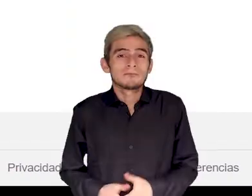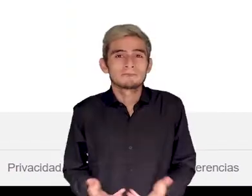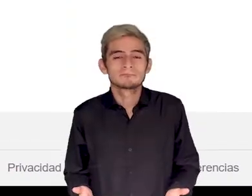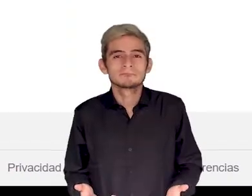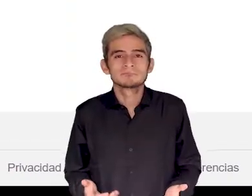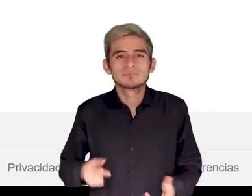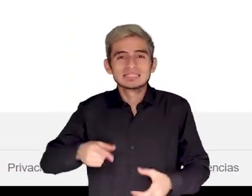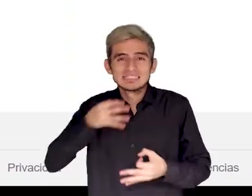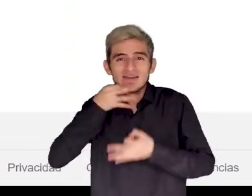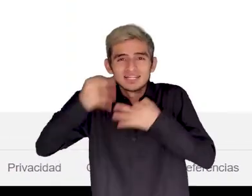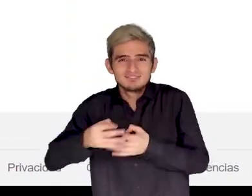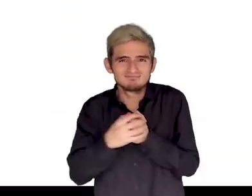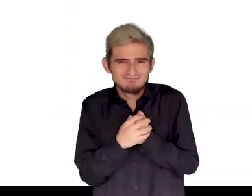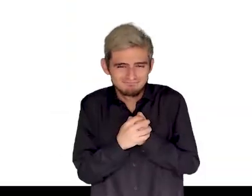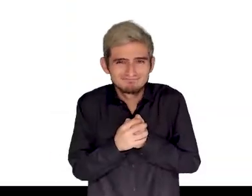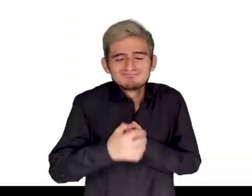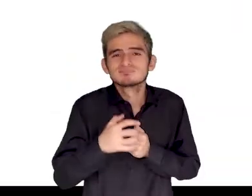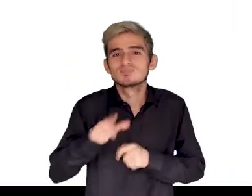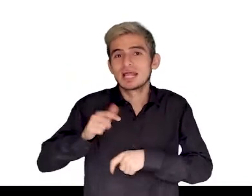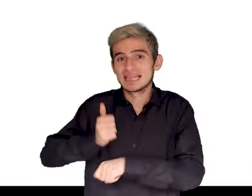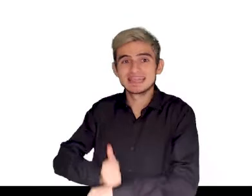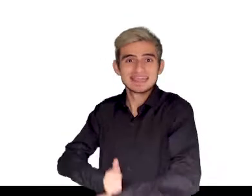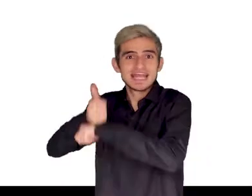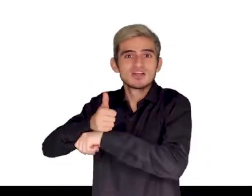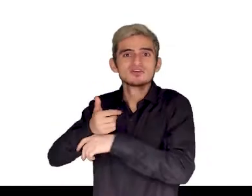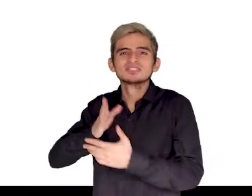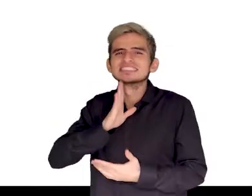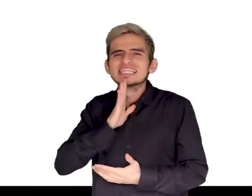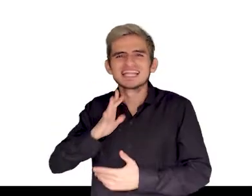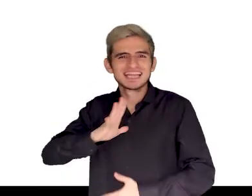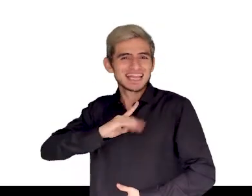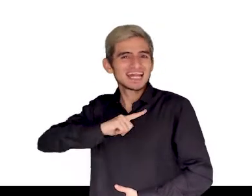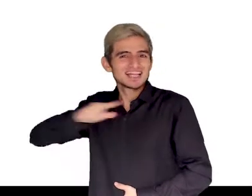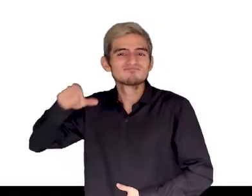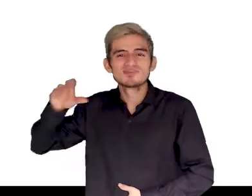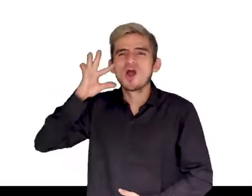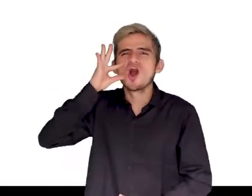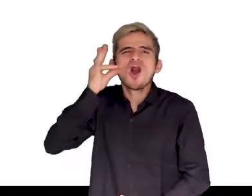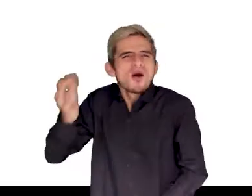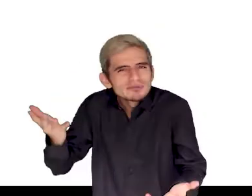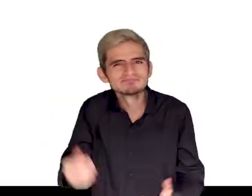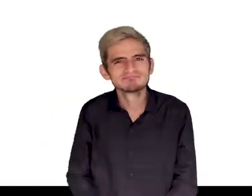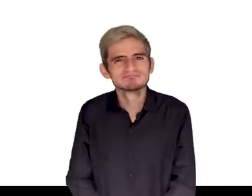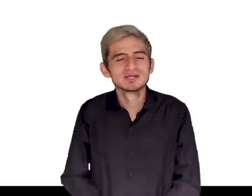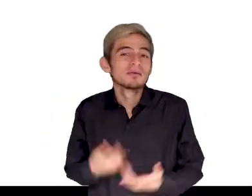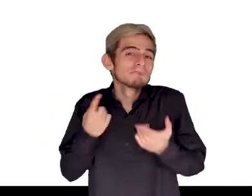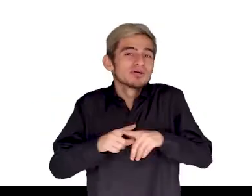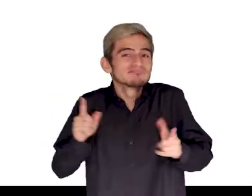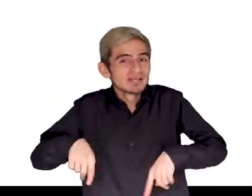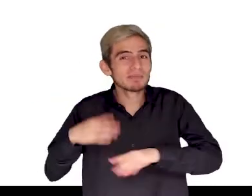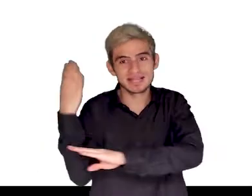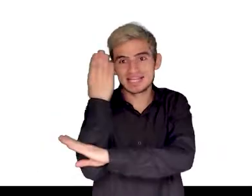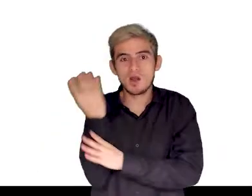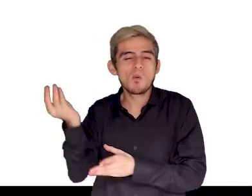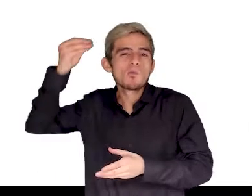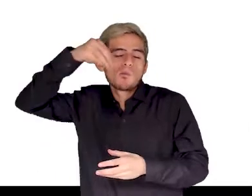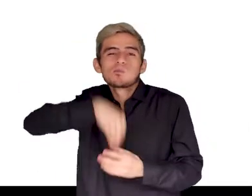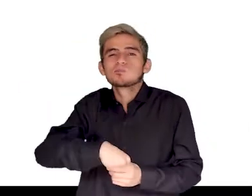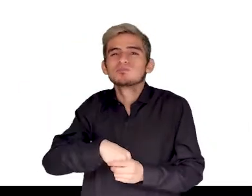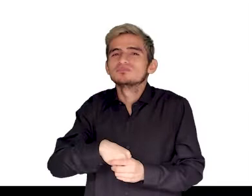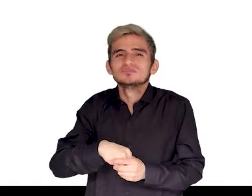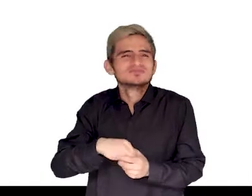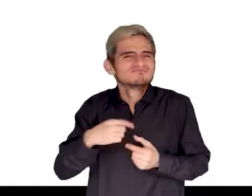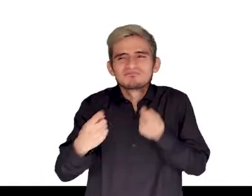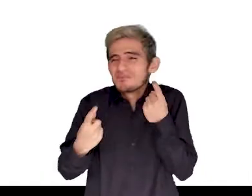Para nadie es un secreto que el cargo a la dirección cinematográfica es notoriamente liderado por hombres. La industria del cine todavía muy lejos de alcanzar